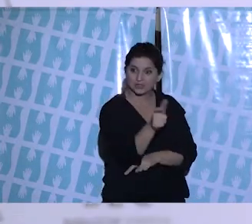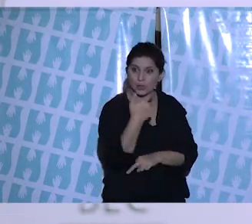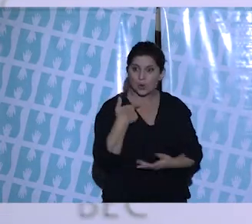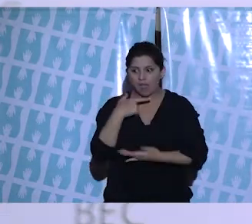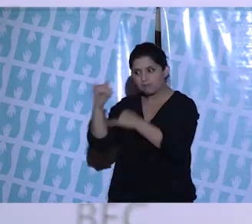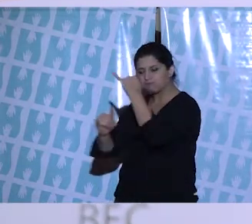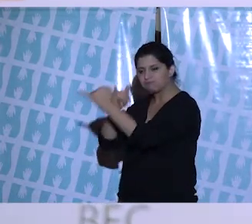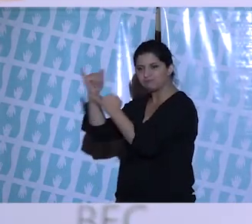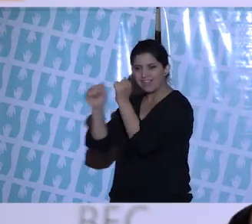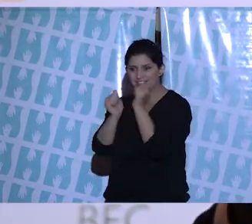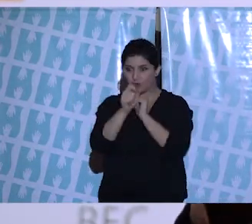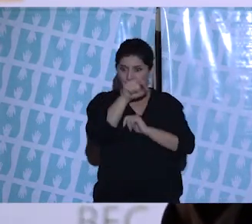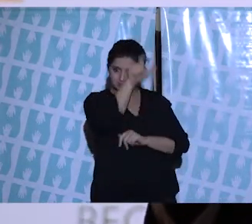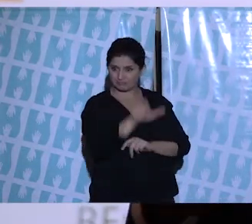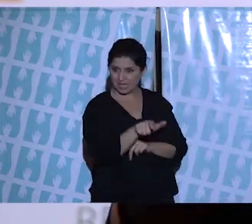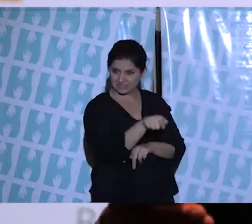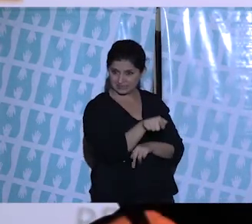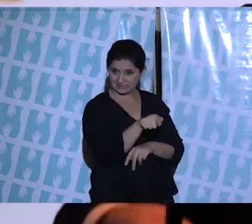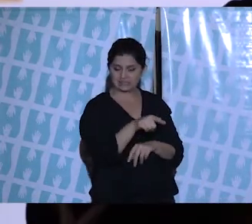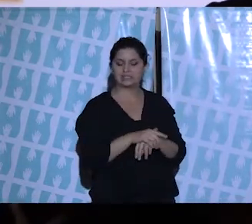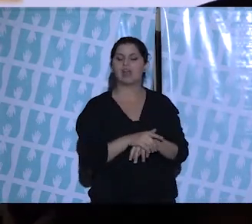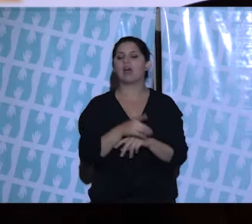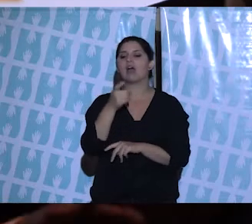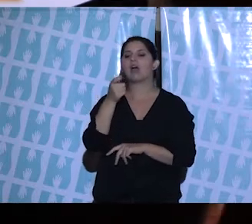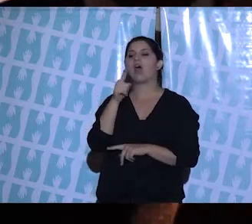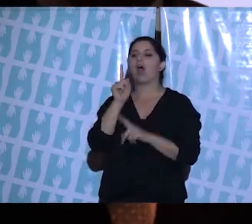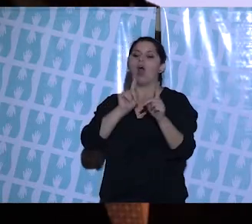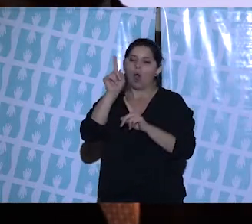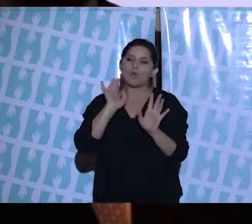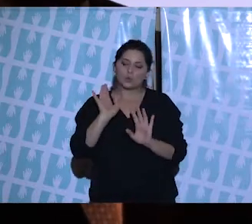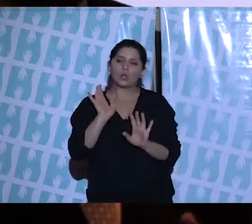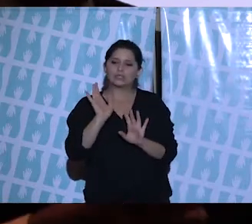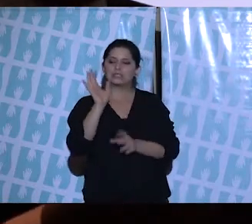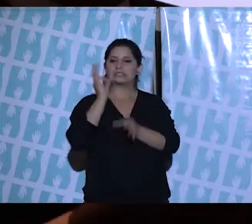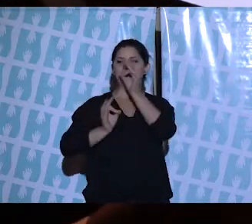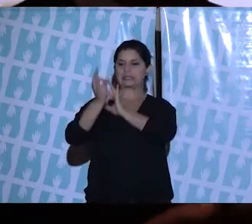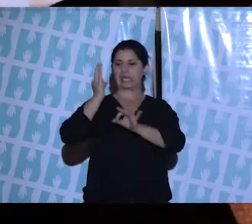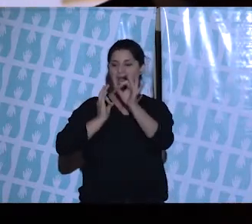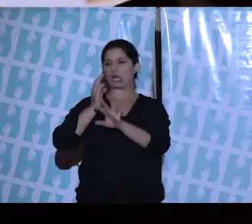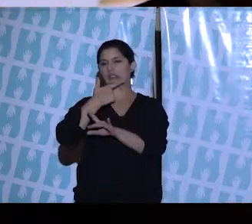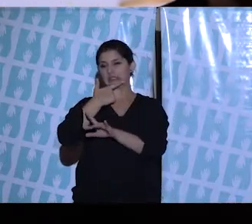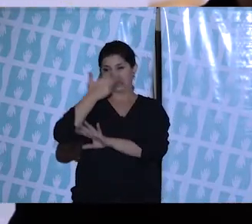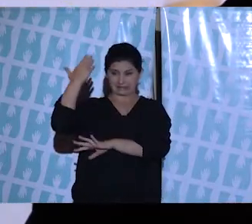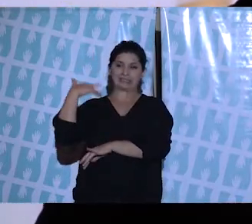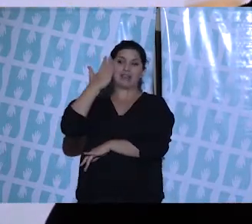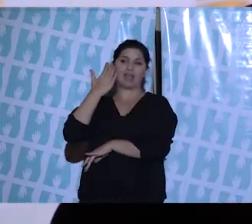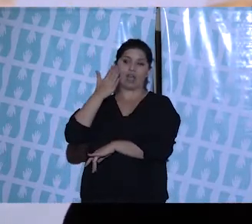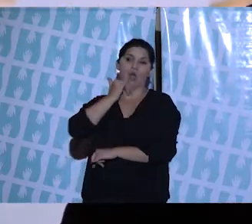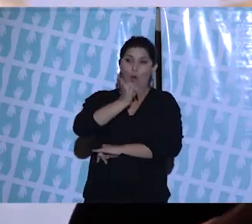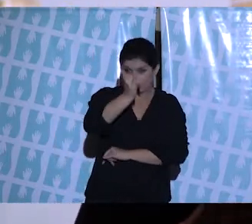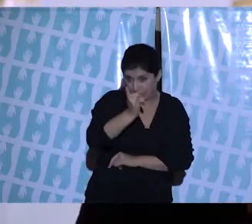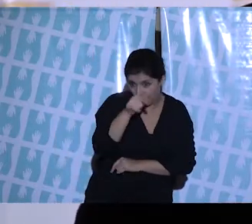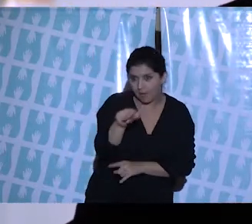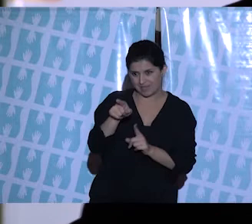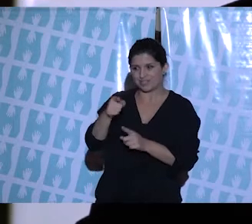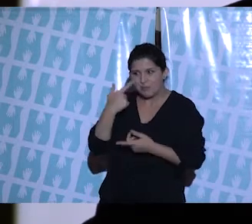entre otros, presentaba casos de los que James Parkinson en 1817 había descrito. Y él